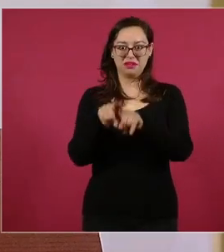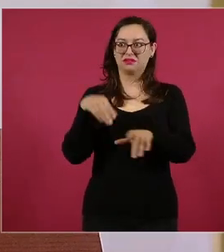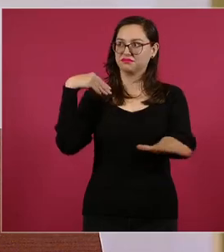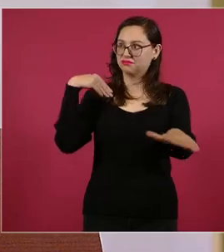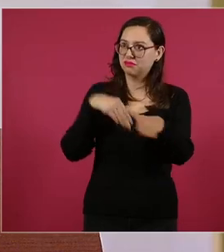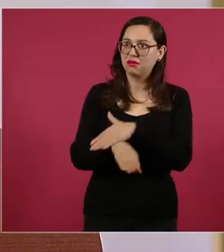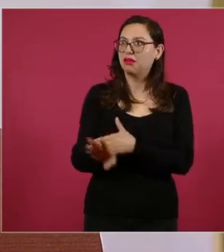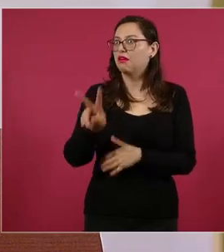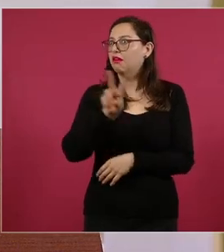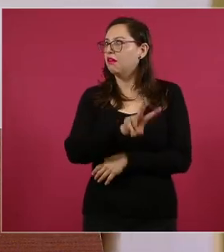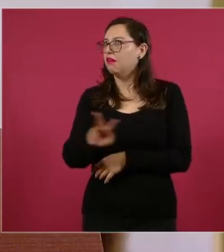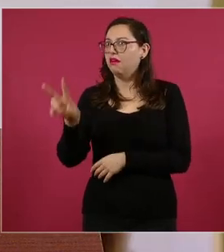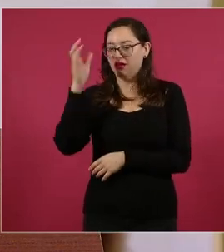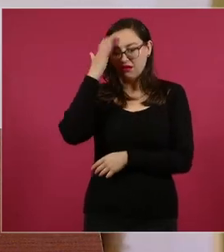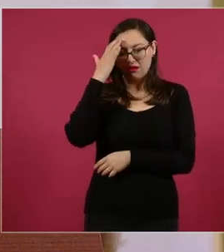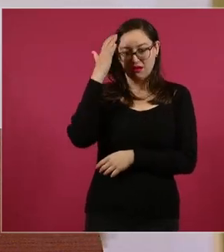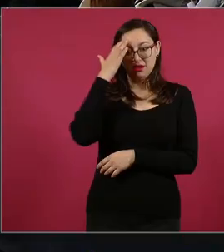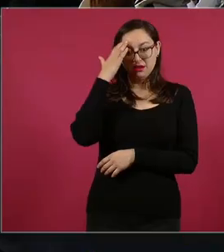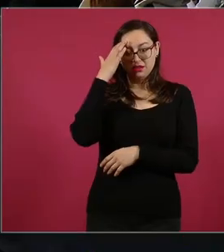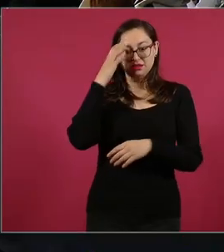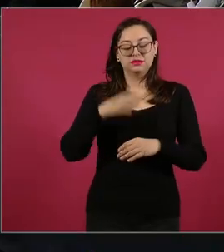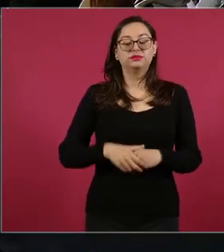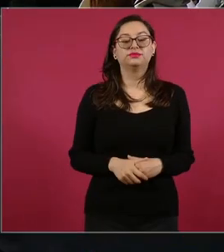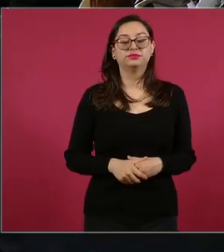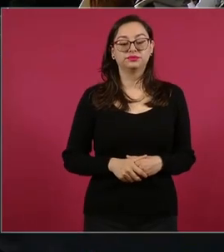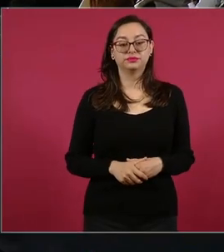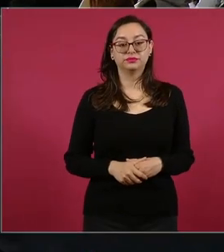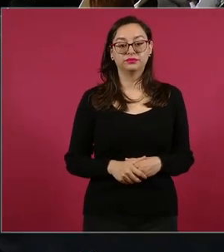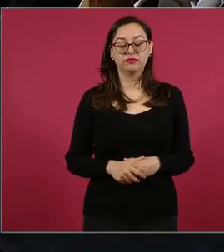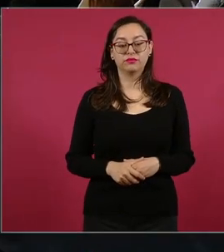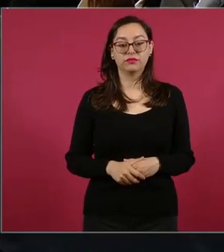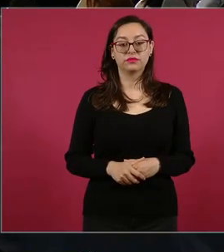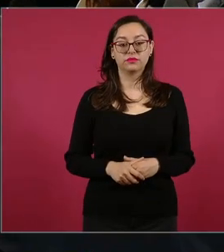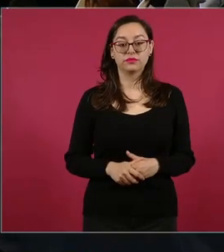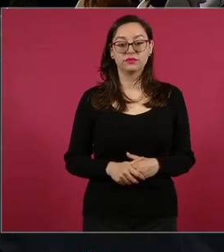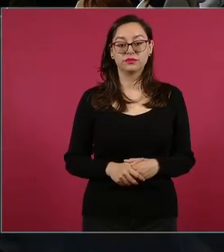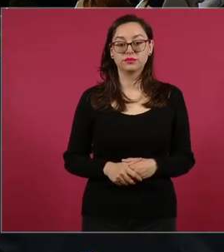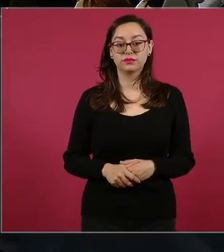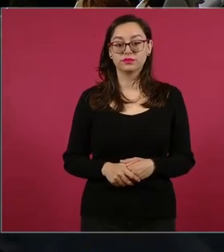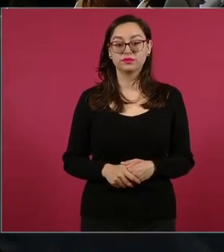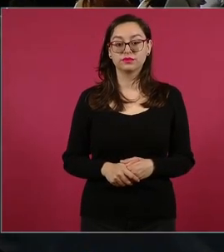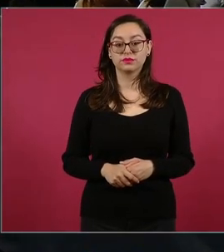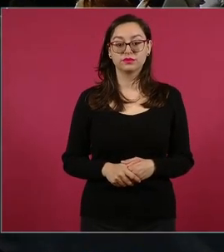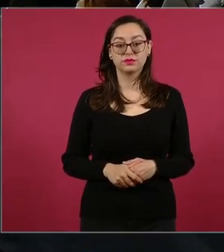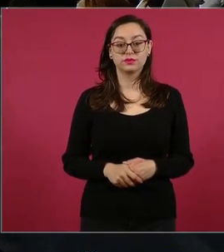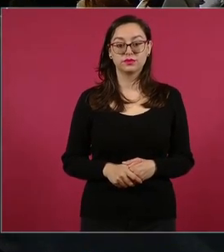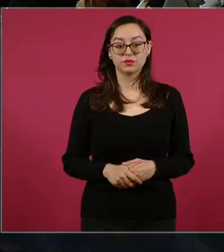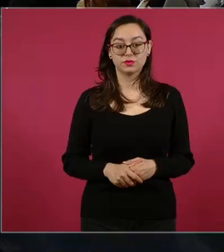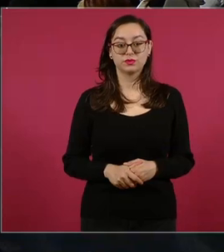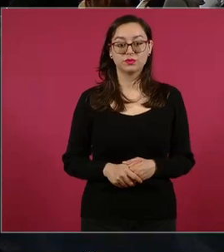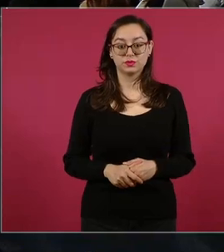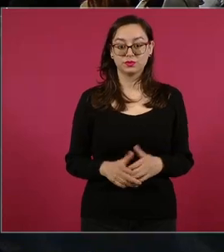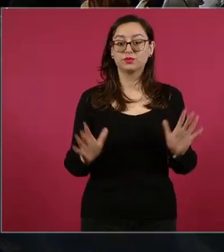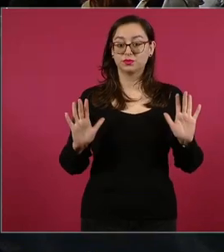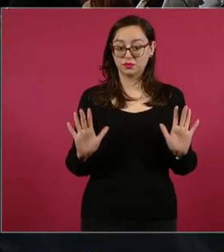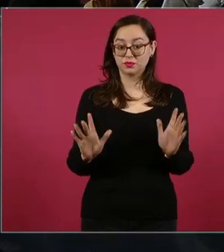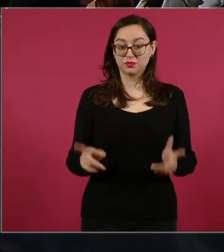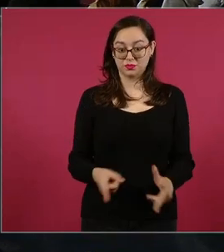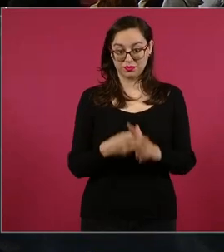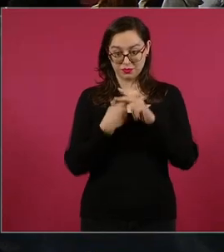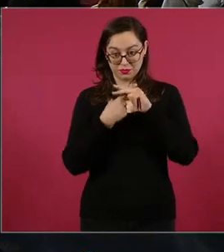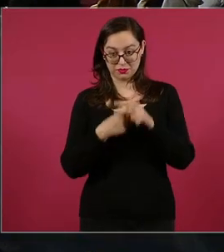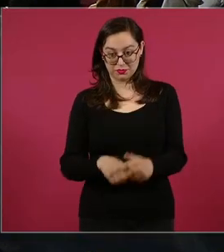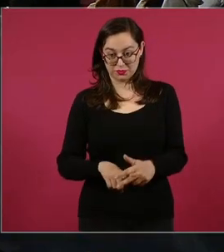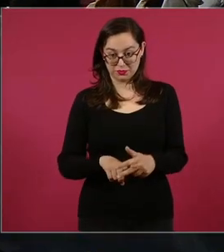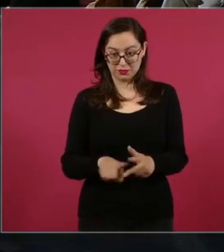nación maya. Y primero, como decía, vamos con los